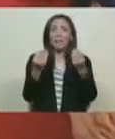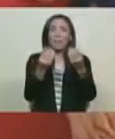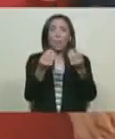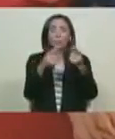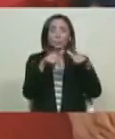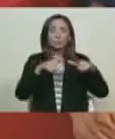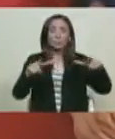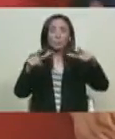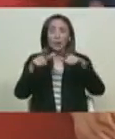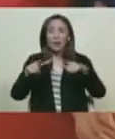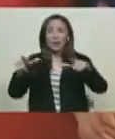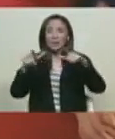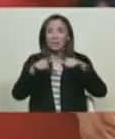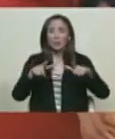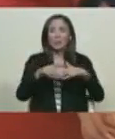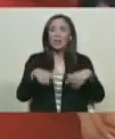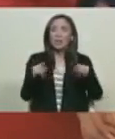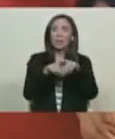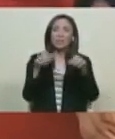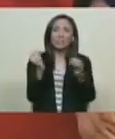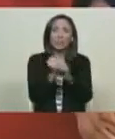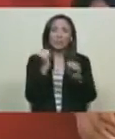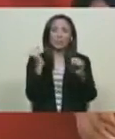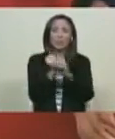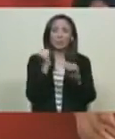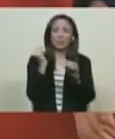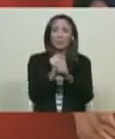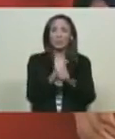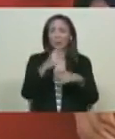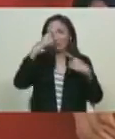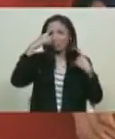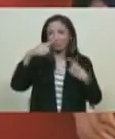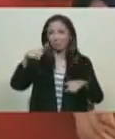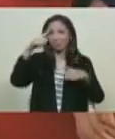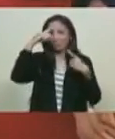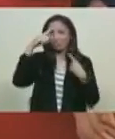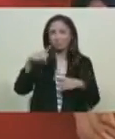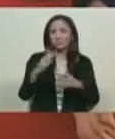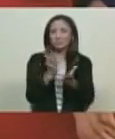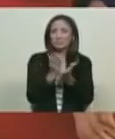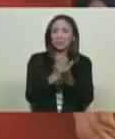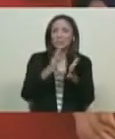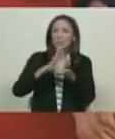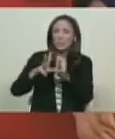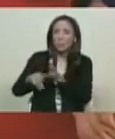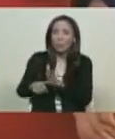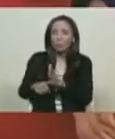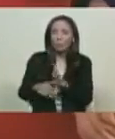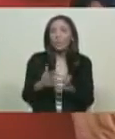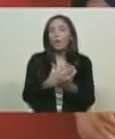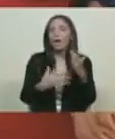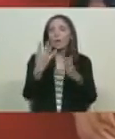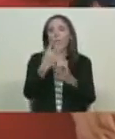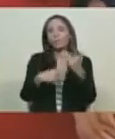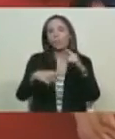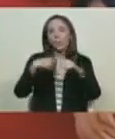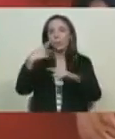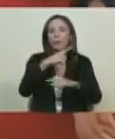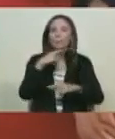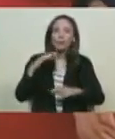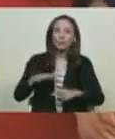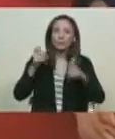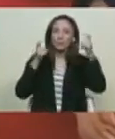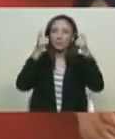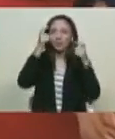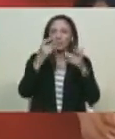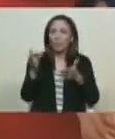de indignidad, de explotación, de humillación, de entreguismo y corrupción, luego de la partida física de nuestro comandante eterno Hugo